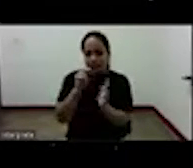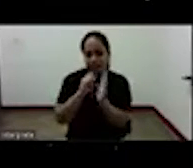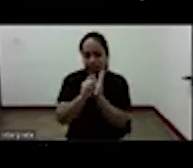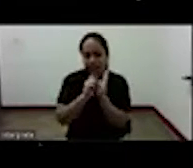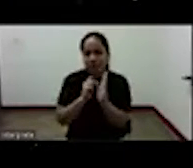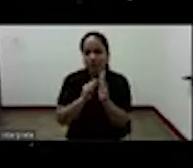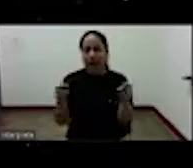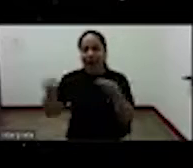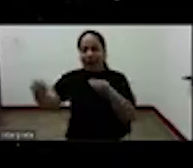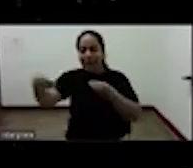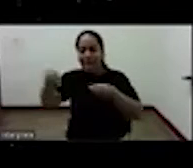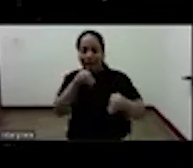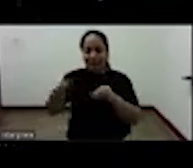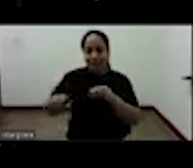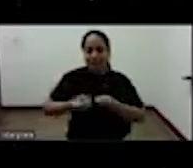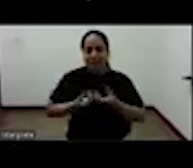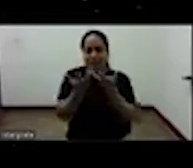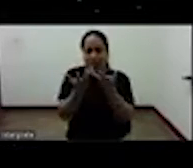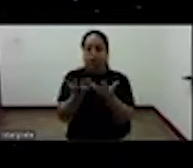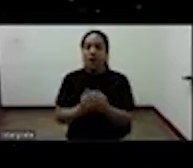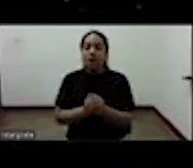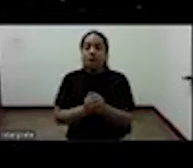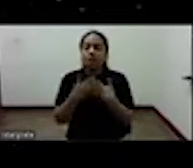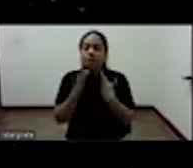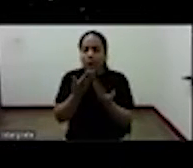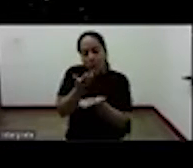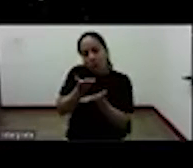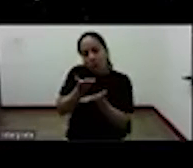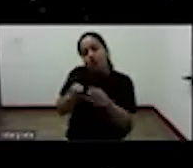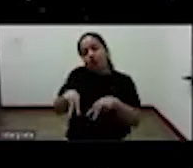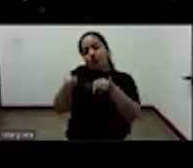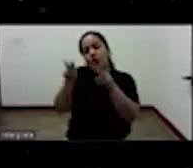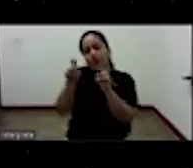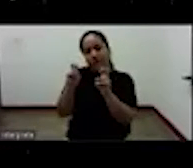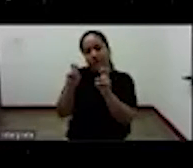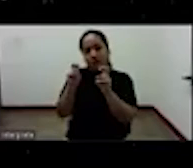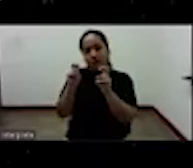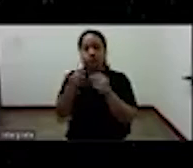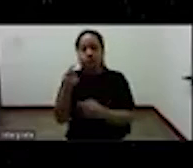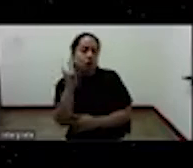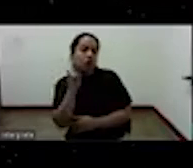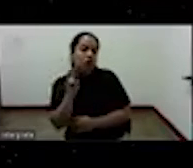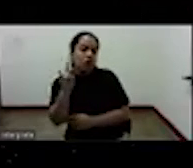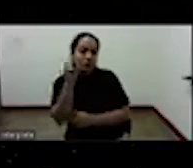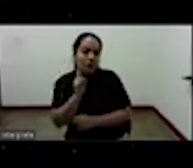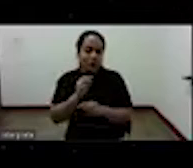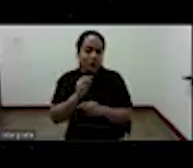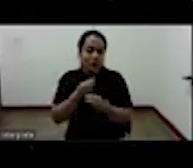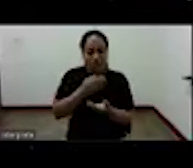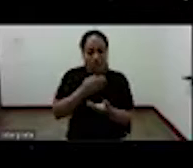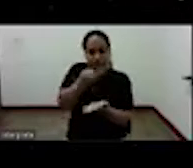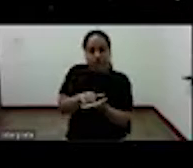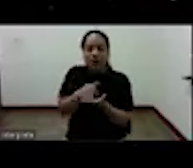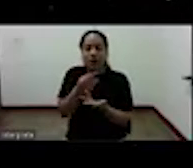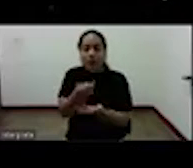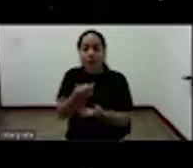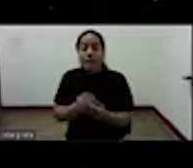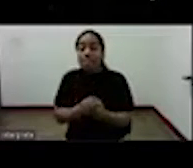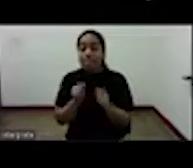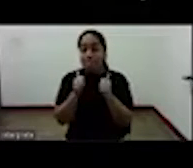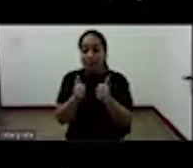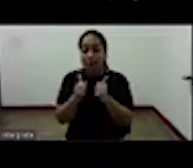sonora, ¿no? Una propuesta de escucha manifiesto. Bien, la escucha.